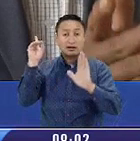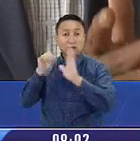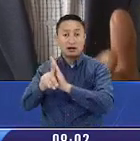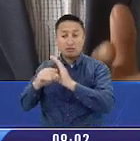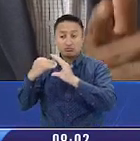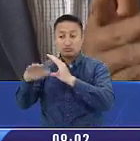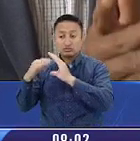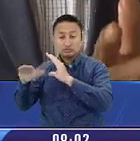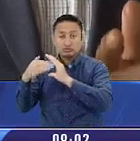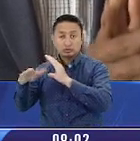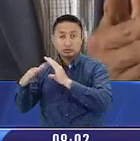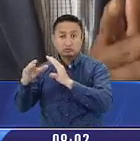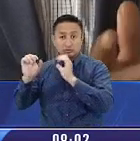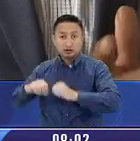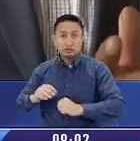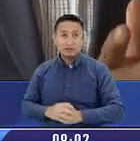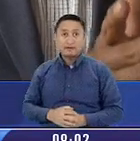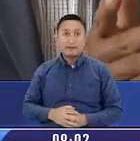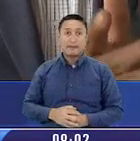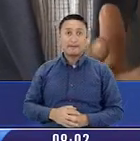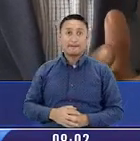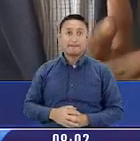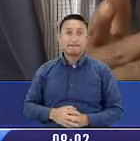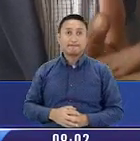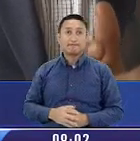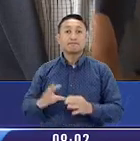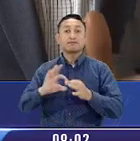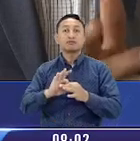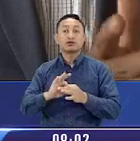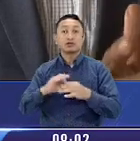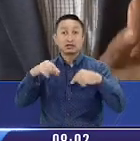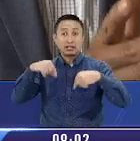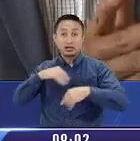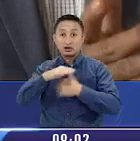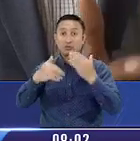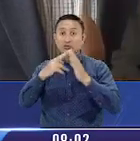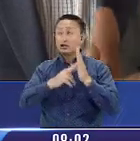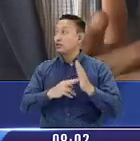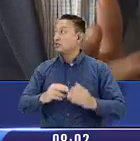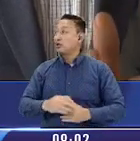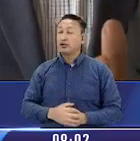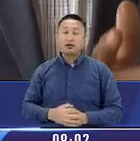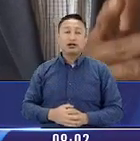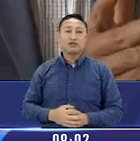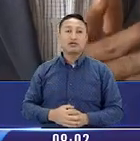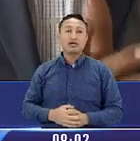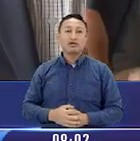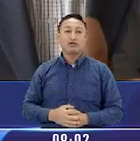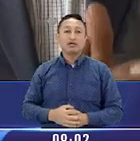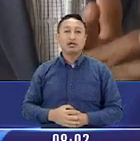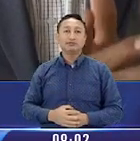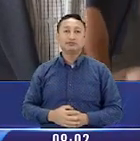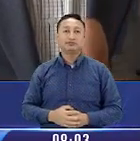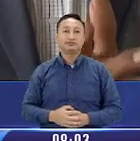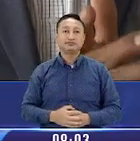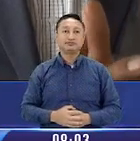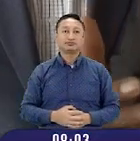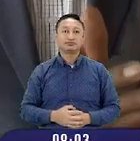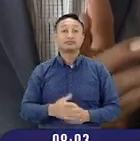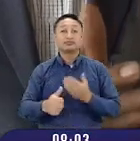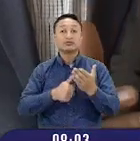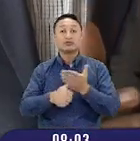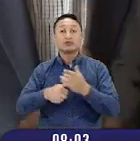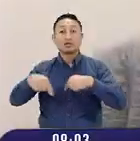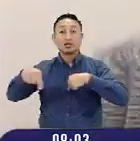sido asignadas en sus cuentas personales los compañeros que cumplieron con su base de datos en la plataforma del Ministerio de